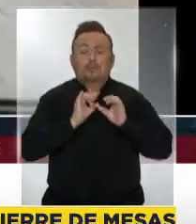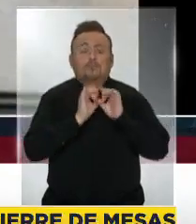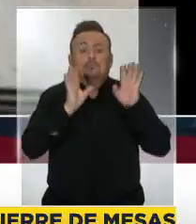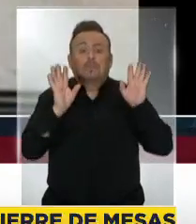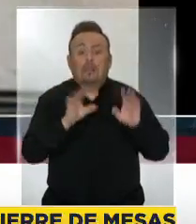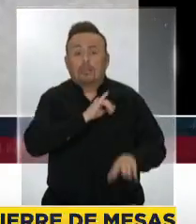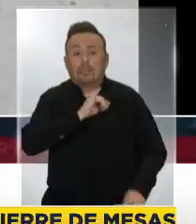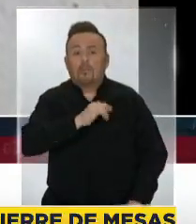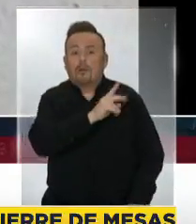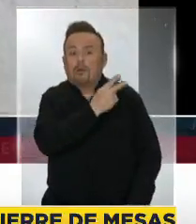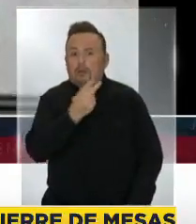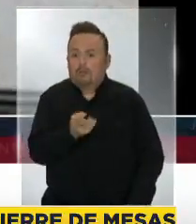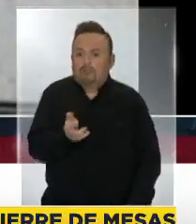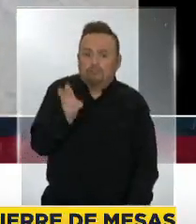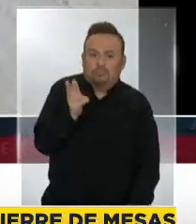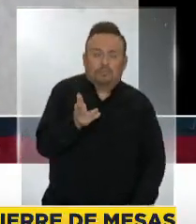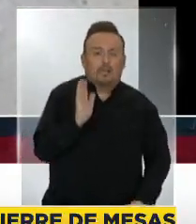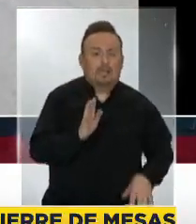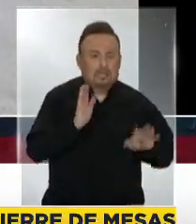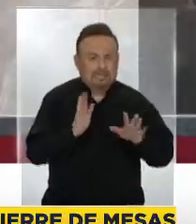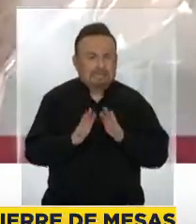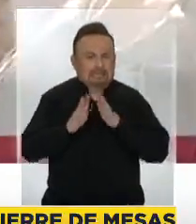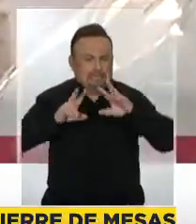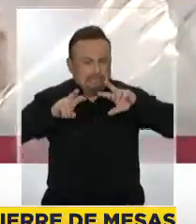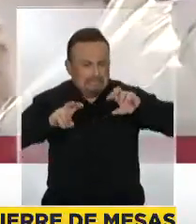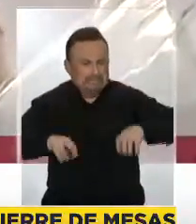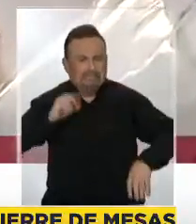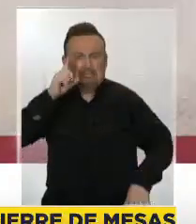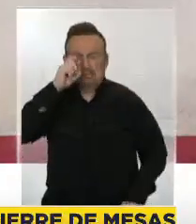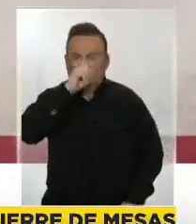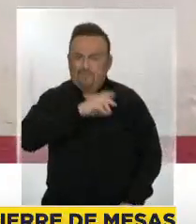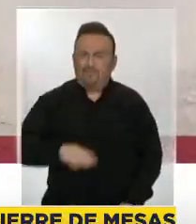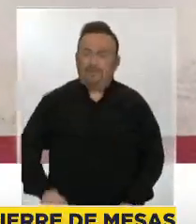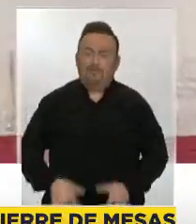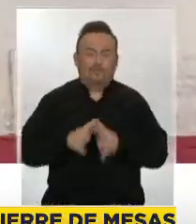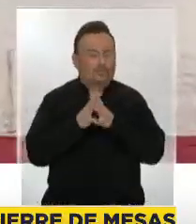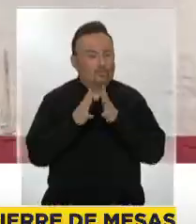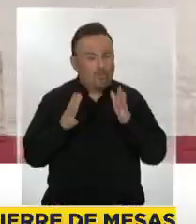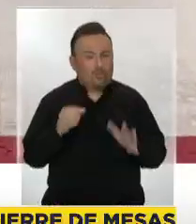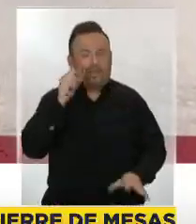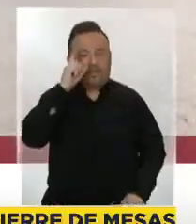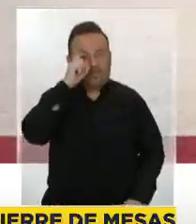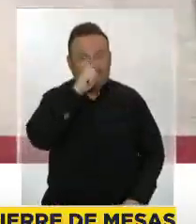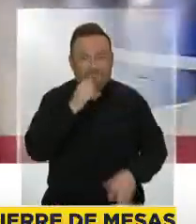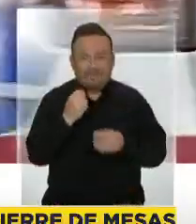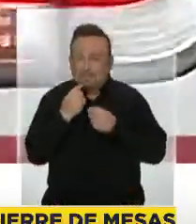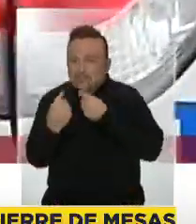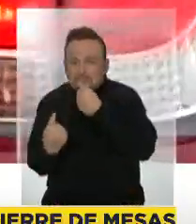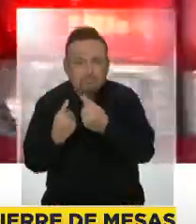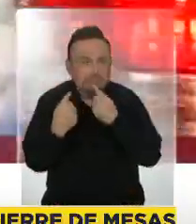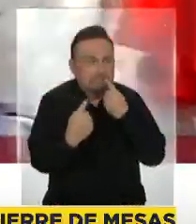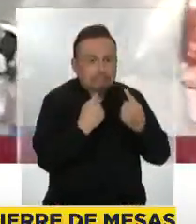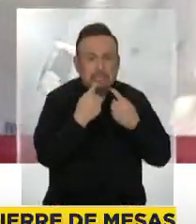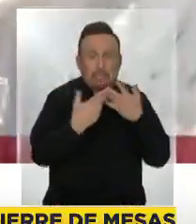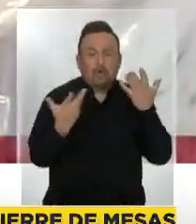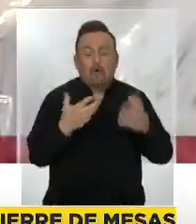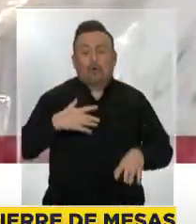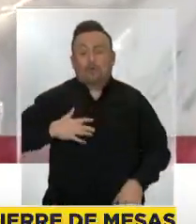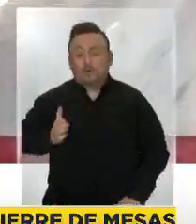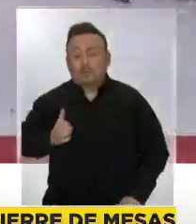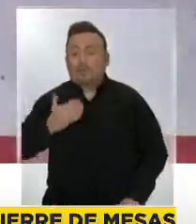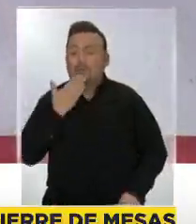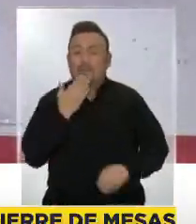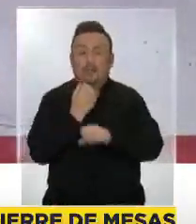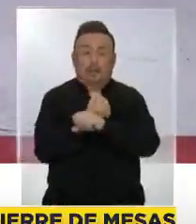de represalia. Entonces ha sido un trabajo bastante complejo, muy claro, complejo, tanto para la Policía de Investigaciones como para carabineros